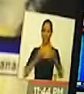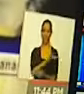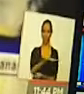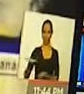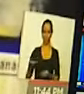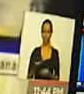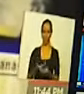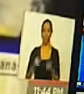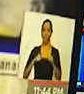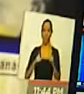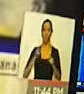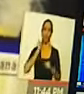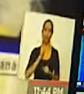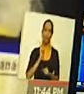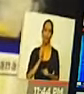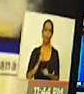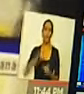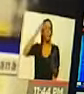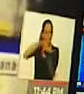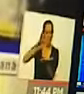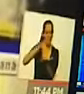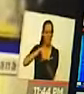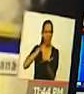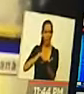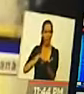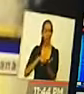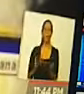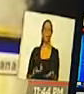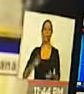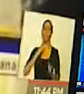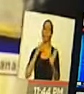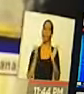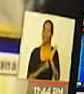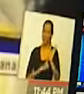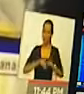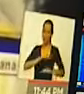Pero todos debemos participar para hacer cumplir el mandato